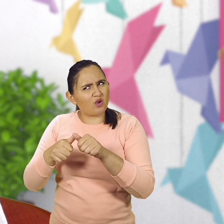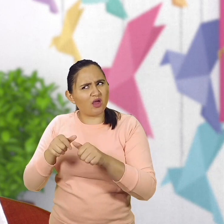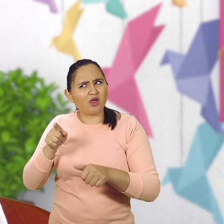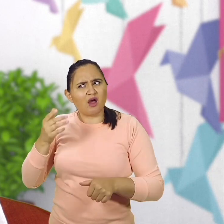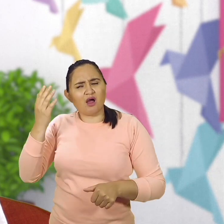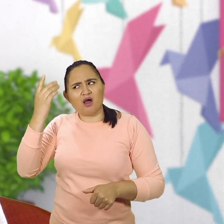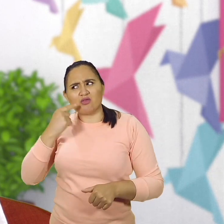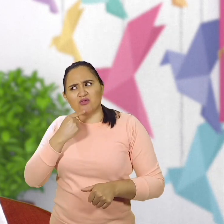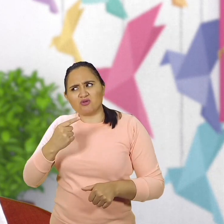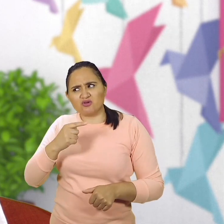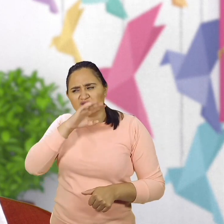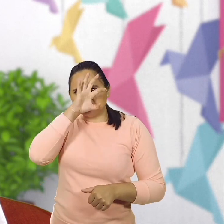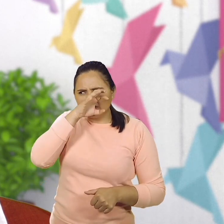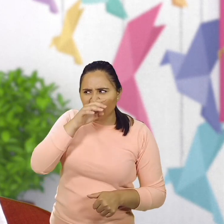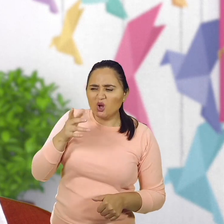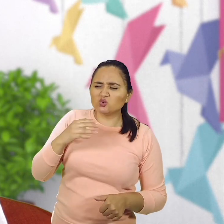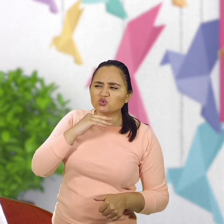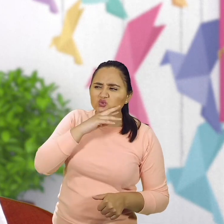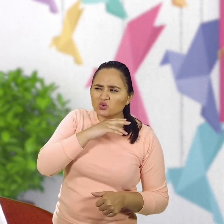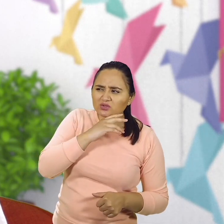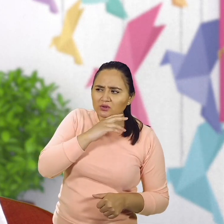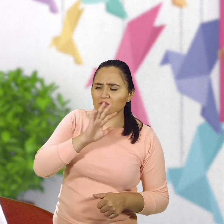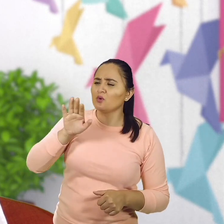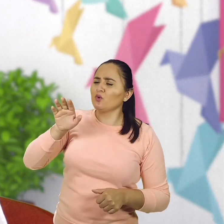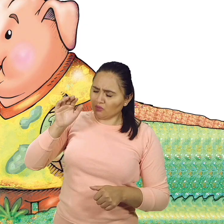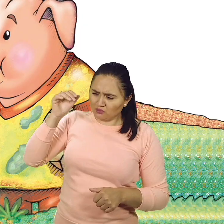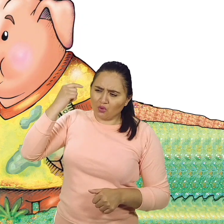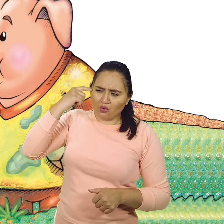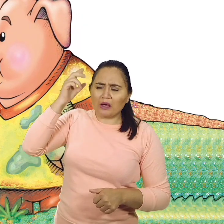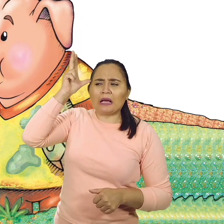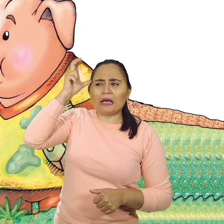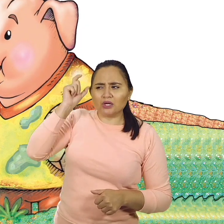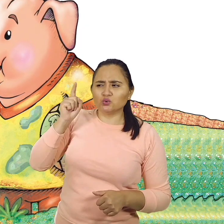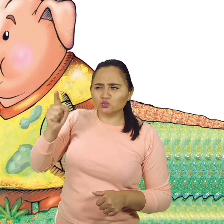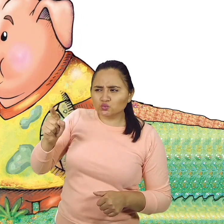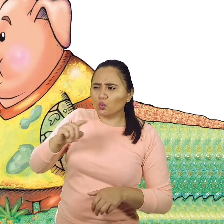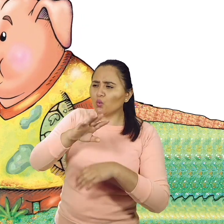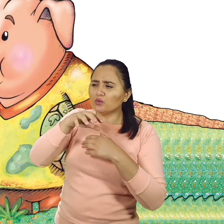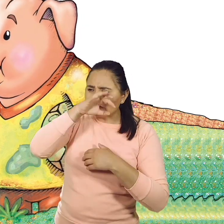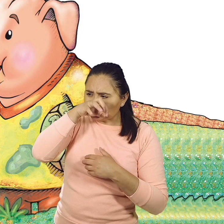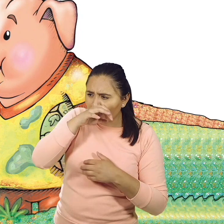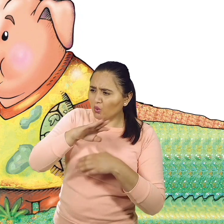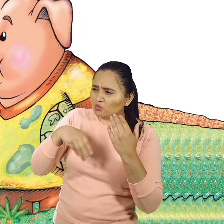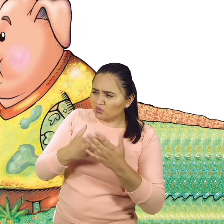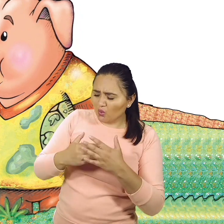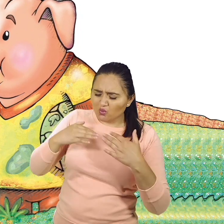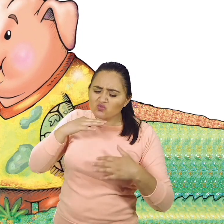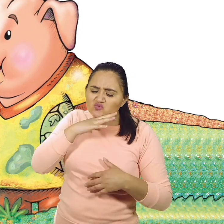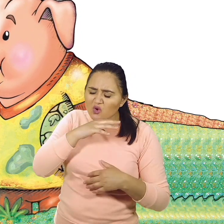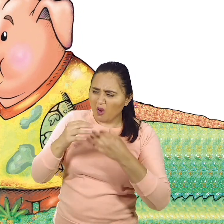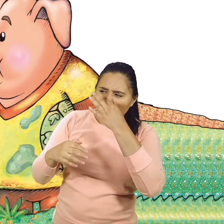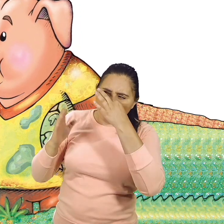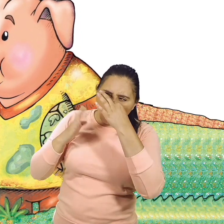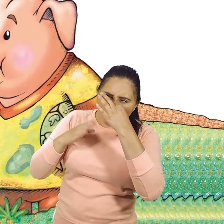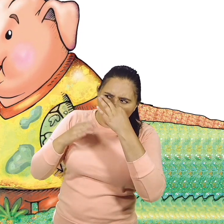decía que los chanchos eran enemigos de la limpieza y le dijo: «Yo pensaba que los chanchos eran todos unos